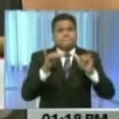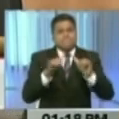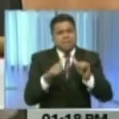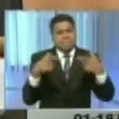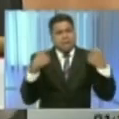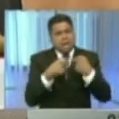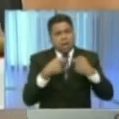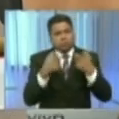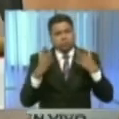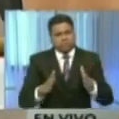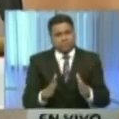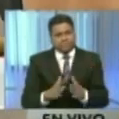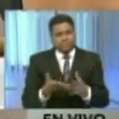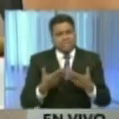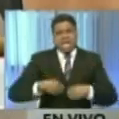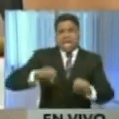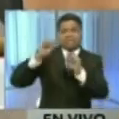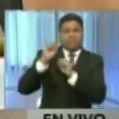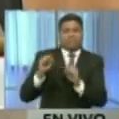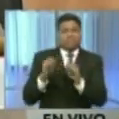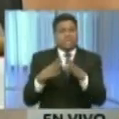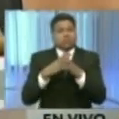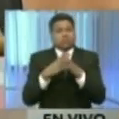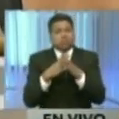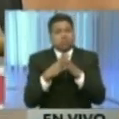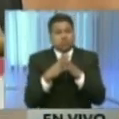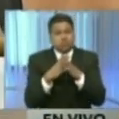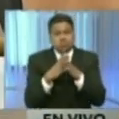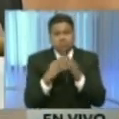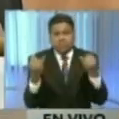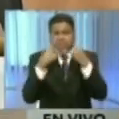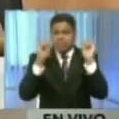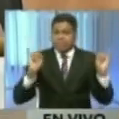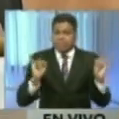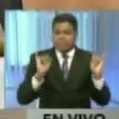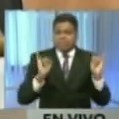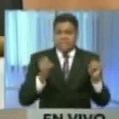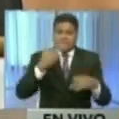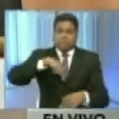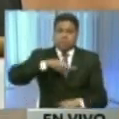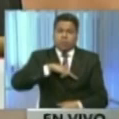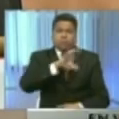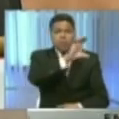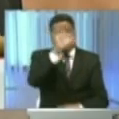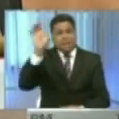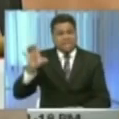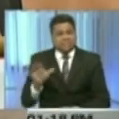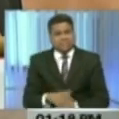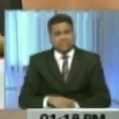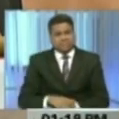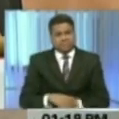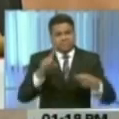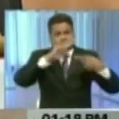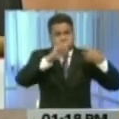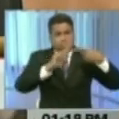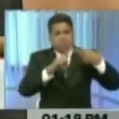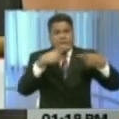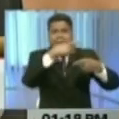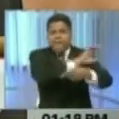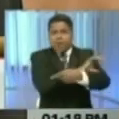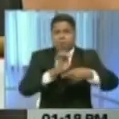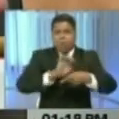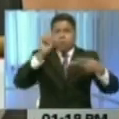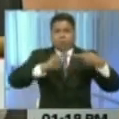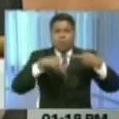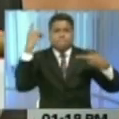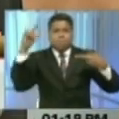defensa de la soberanía de nuestros países, de defensa de la independencia de nuestros países, que en última instancia significa